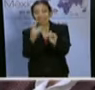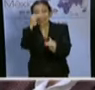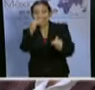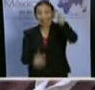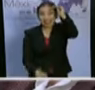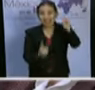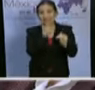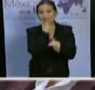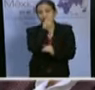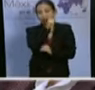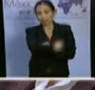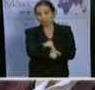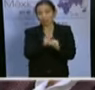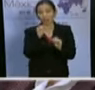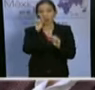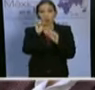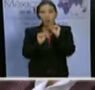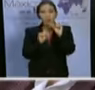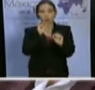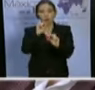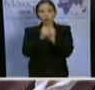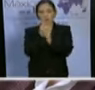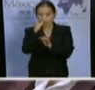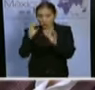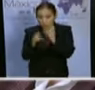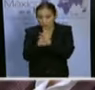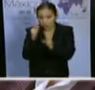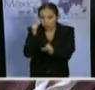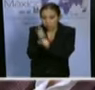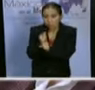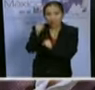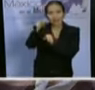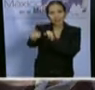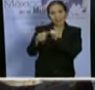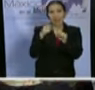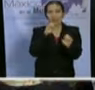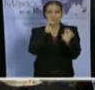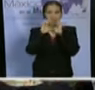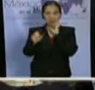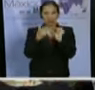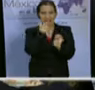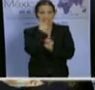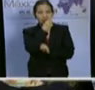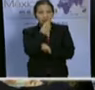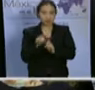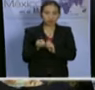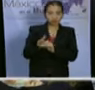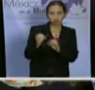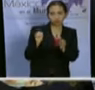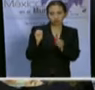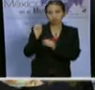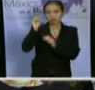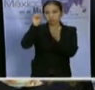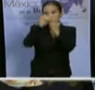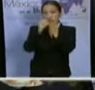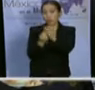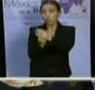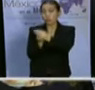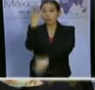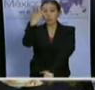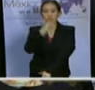Reino Unido estaba dando lugar a un nuevo fenómeno, un fenómeno que los periodistas británicos calificaron como los